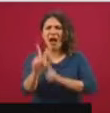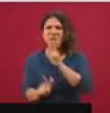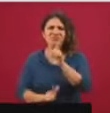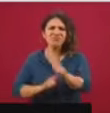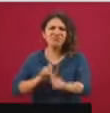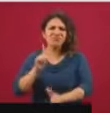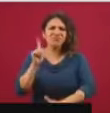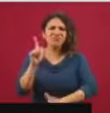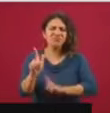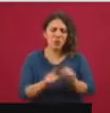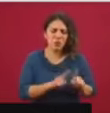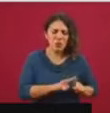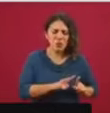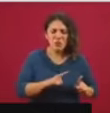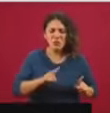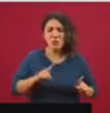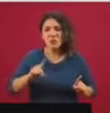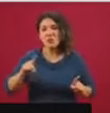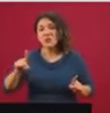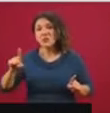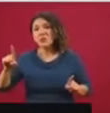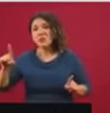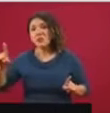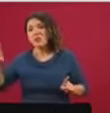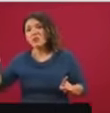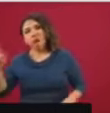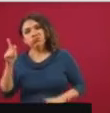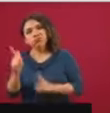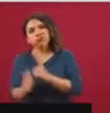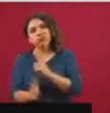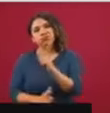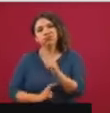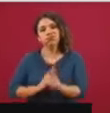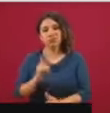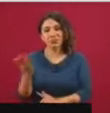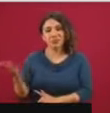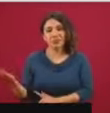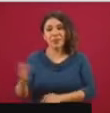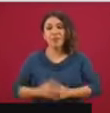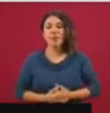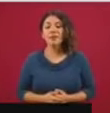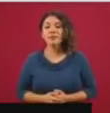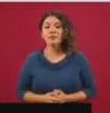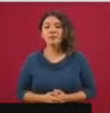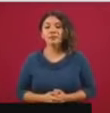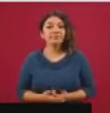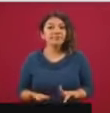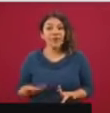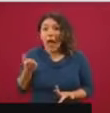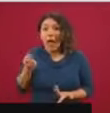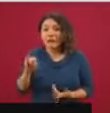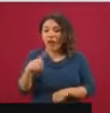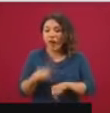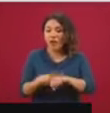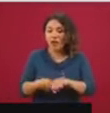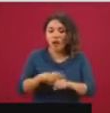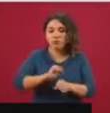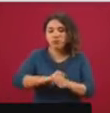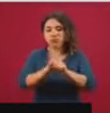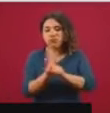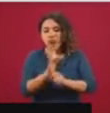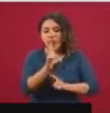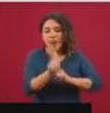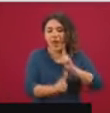lenta lenta lenta lenta lenta lenta lenta lenta lenta lenta lenta lenta es una epidemia lenta por